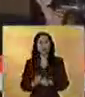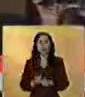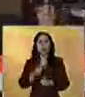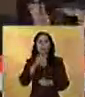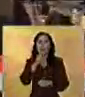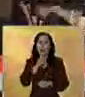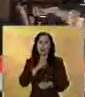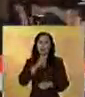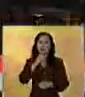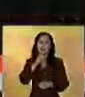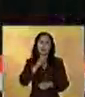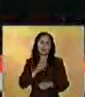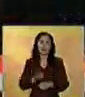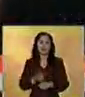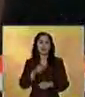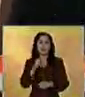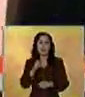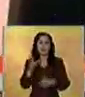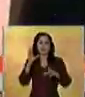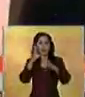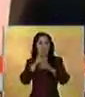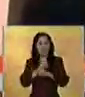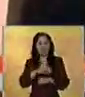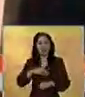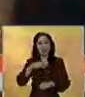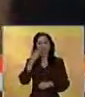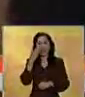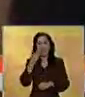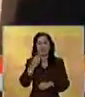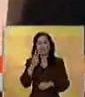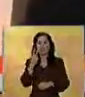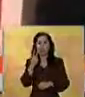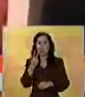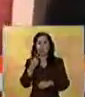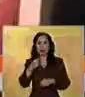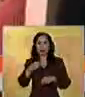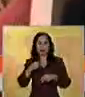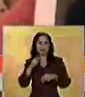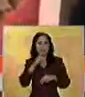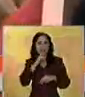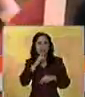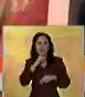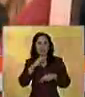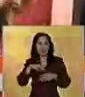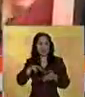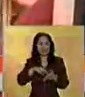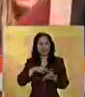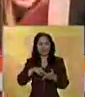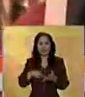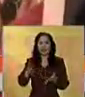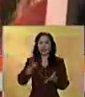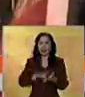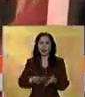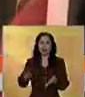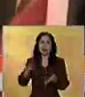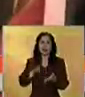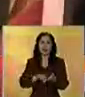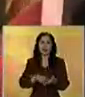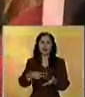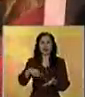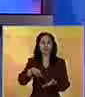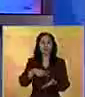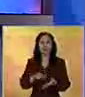mucha paciencia, pues al parecer esa noche la cantante había llevado sus dos pies izquierdos, ya que se tuvieron que repetir una y otra vez las